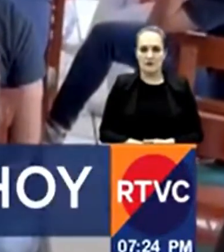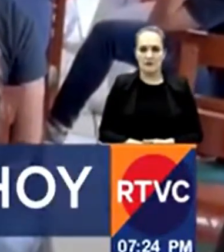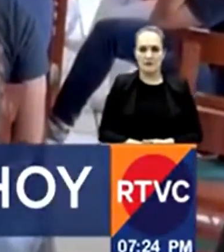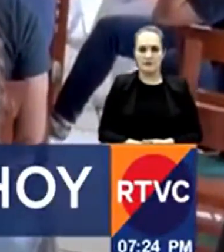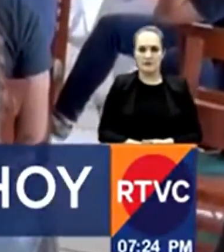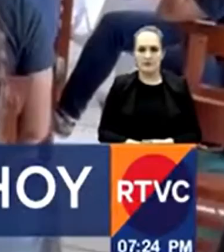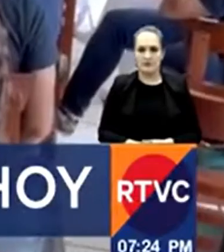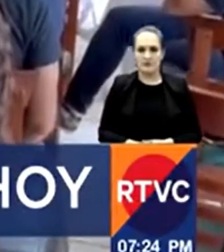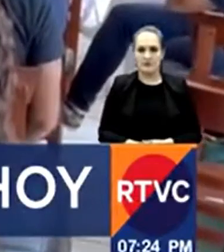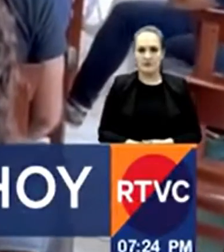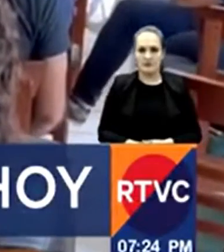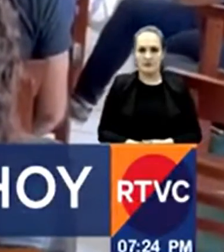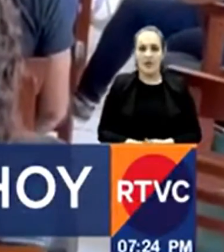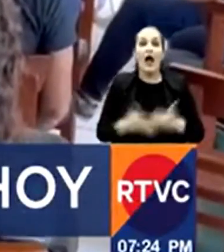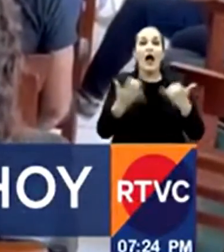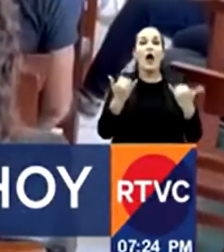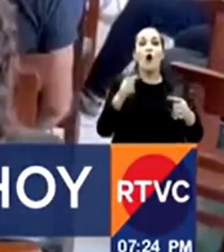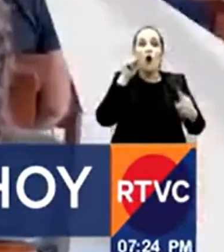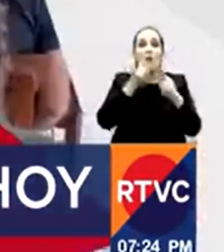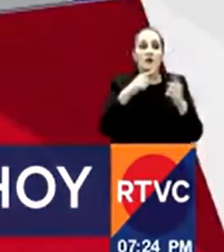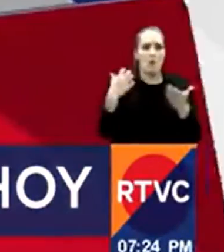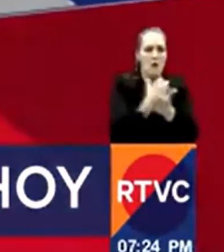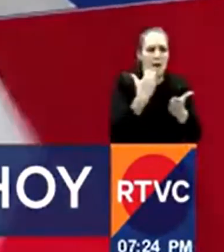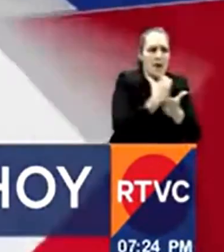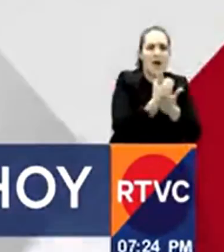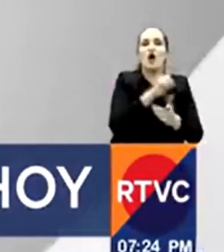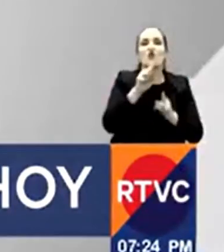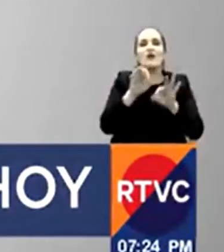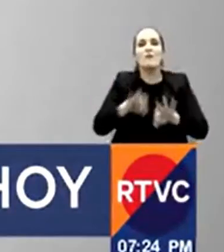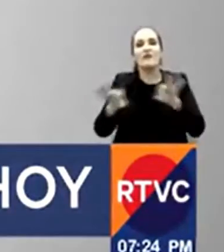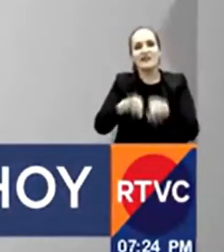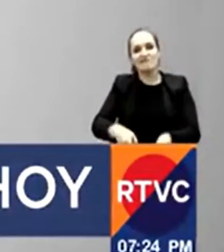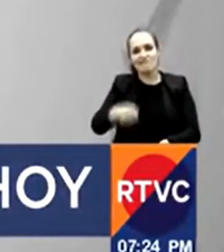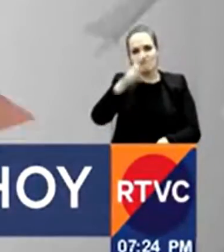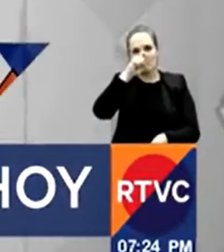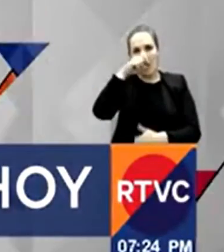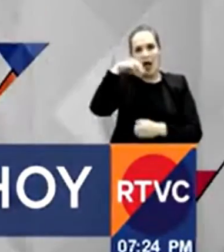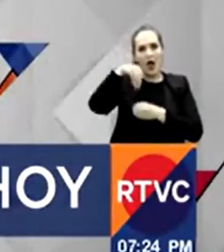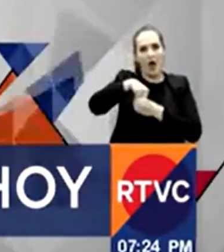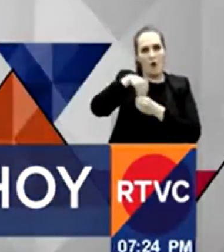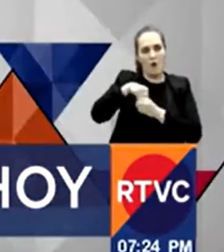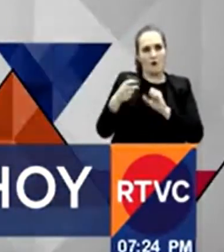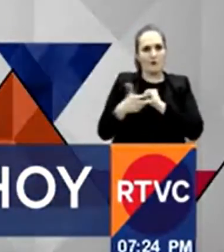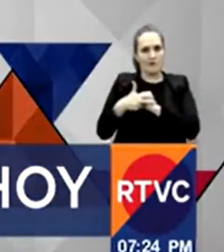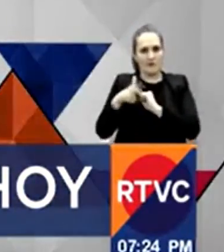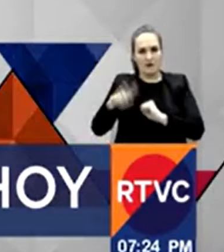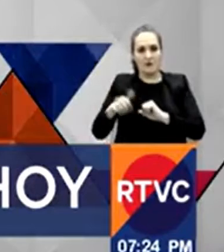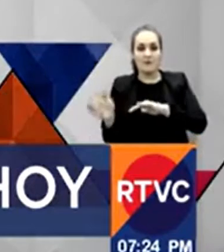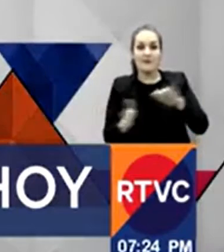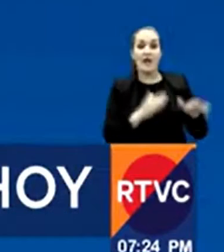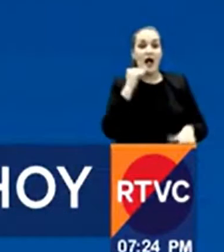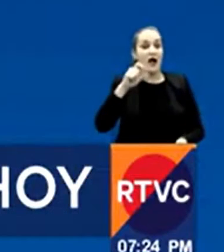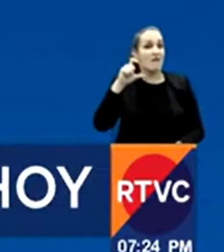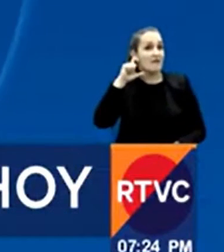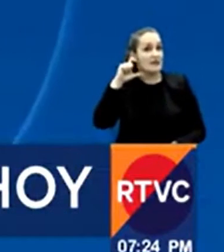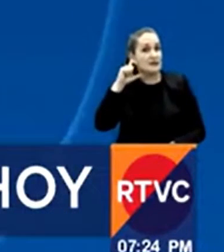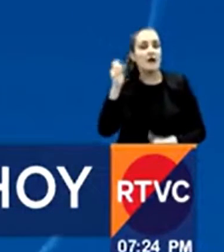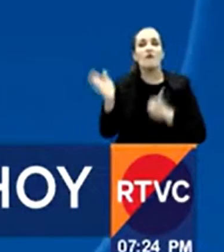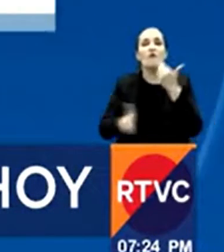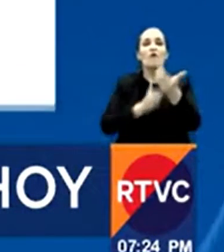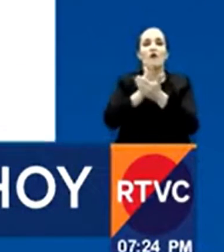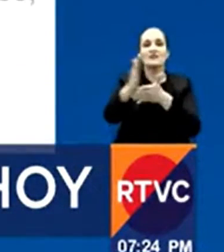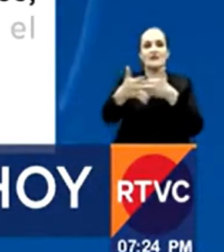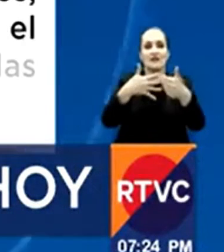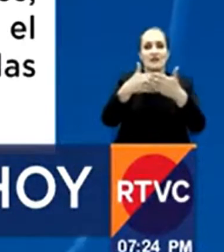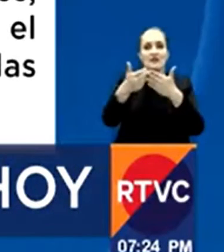impuestos, sino en cómo reducir gastos. Francia Márquez dio a conocer propuestas en San Andrés Islas. La lucha por